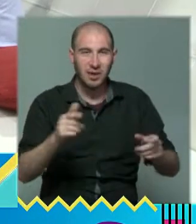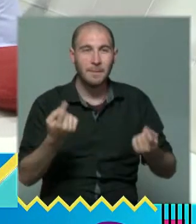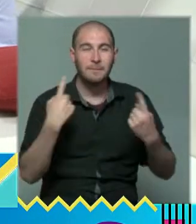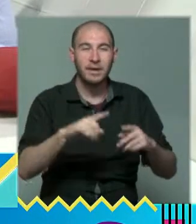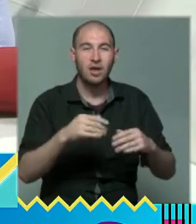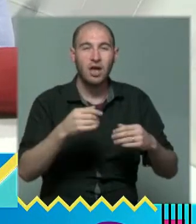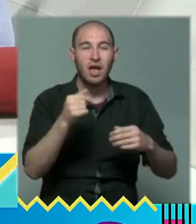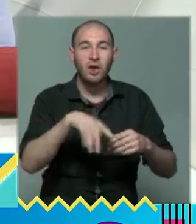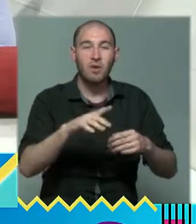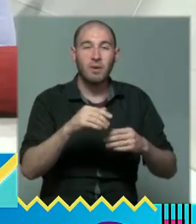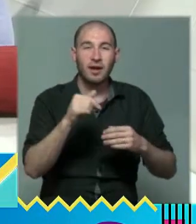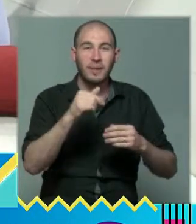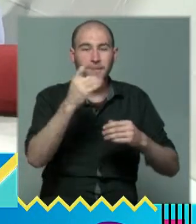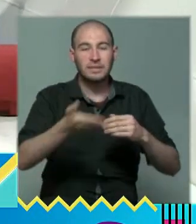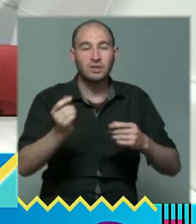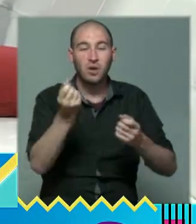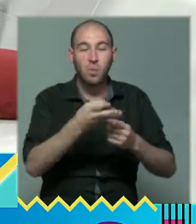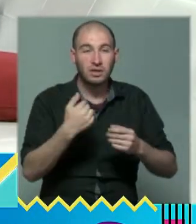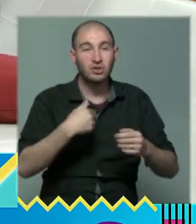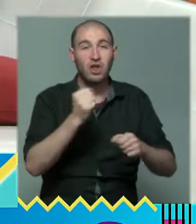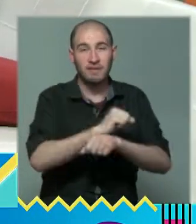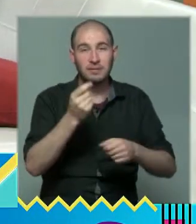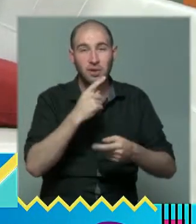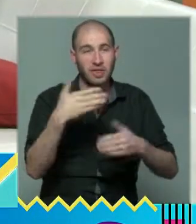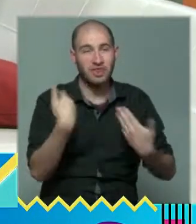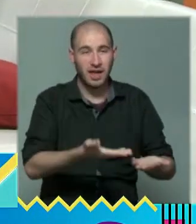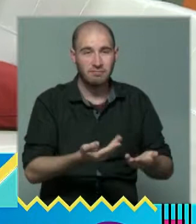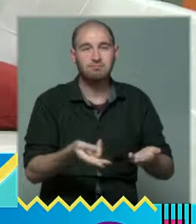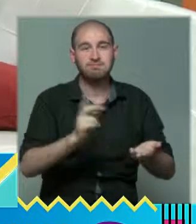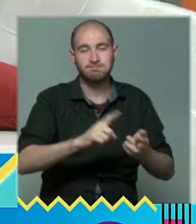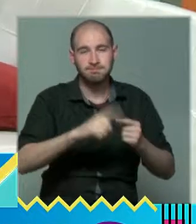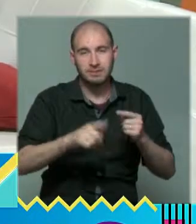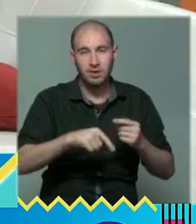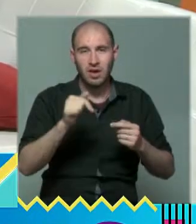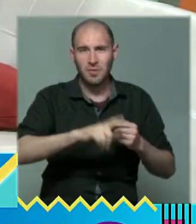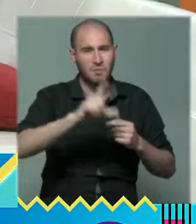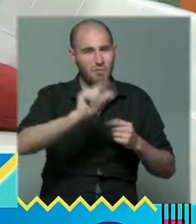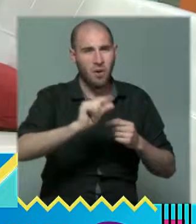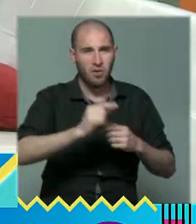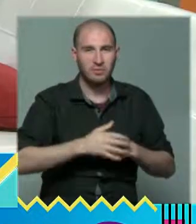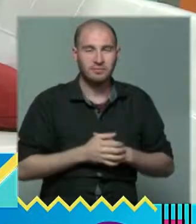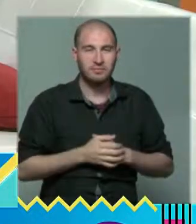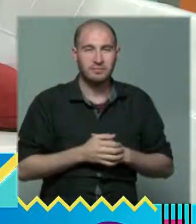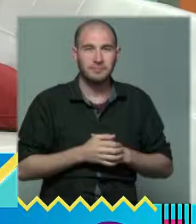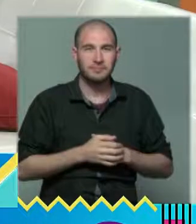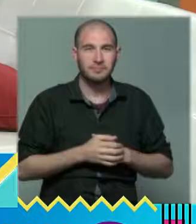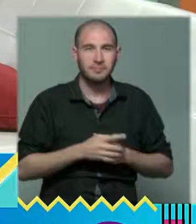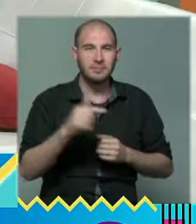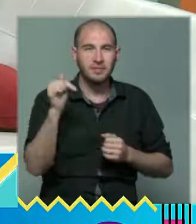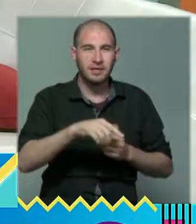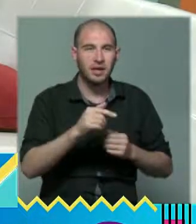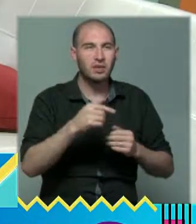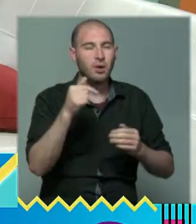la práctica forense, de cuántas personas que yo he dado la libertad condicional han reincidido, es muy bajo el índice. Entonces, ¿en